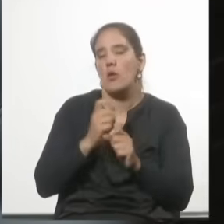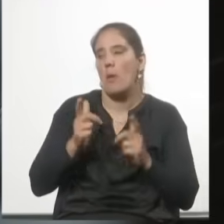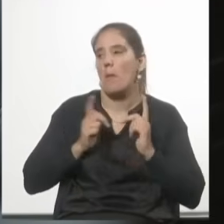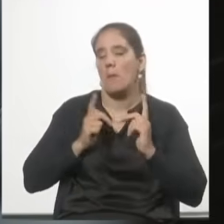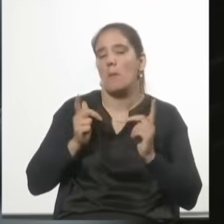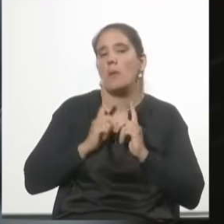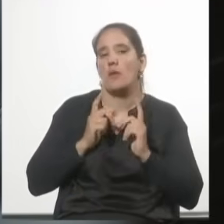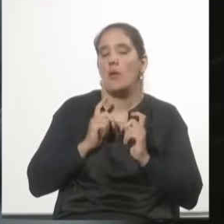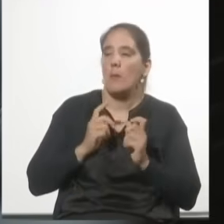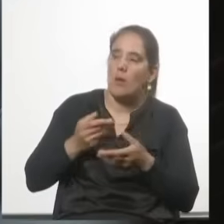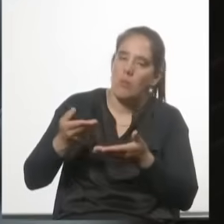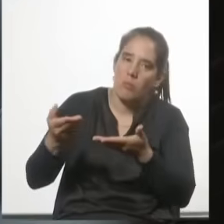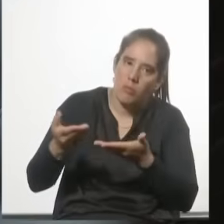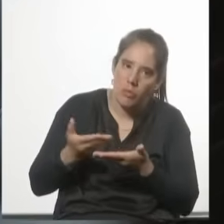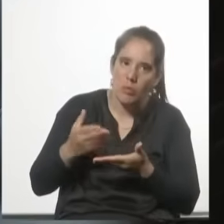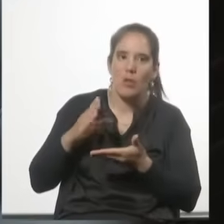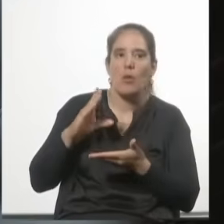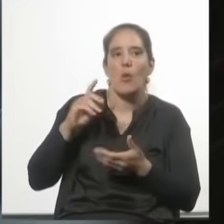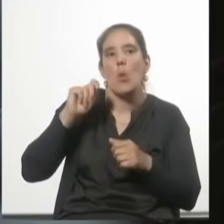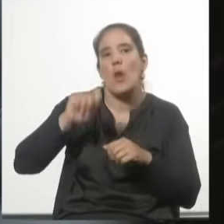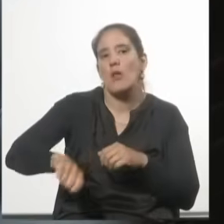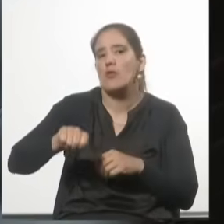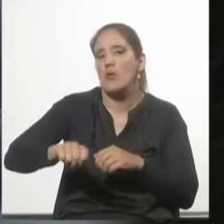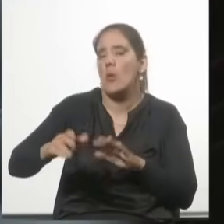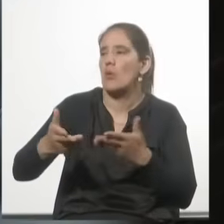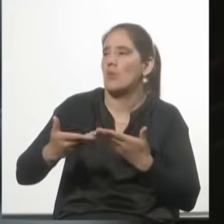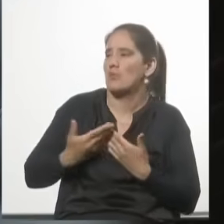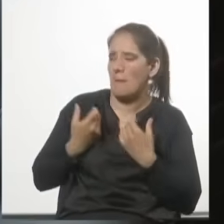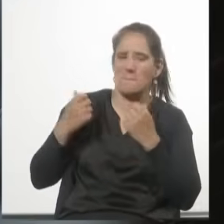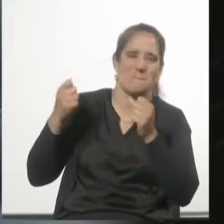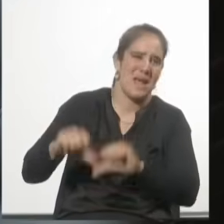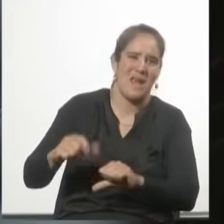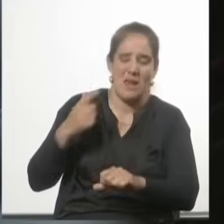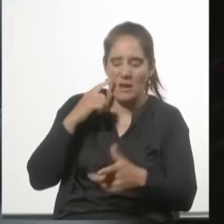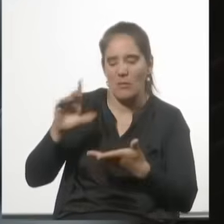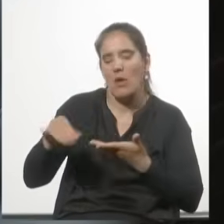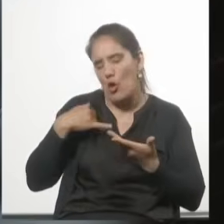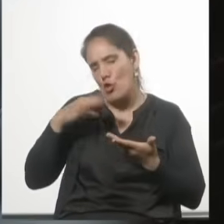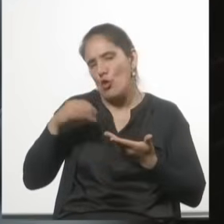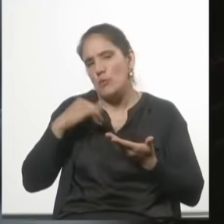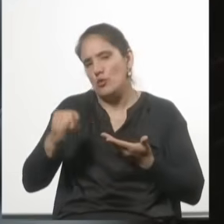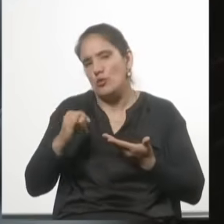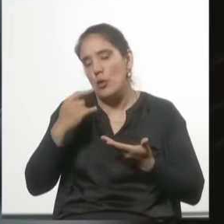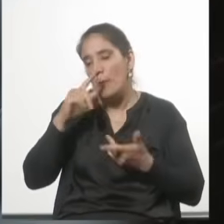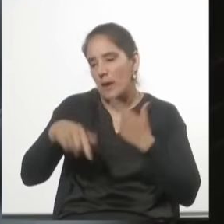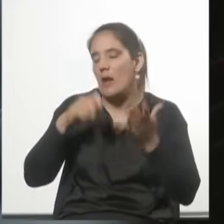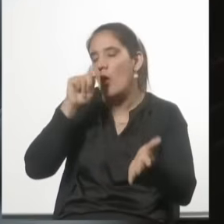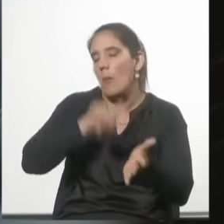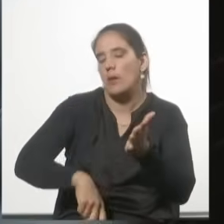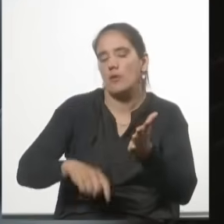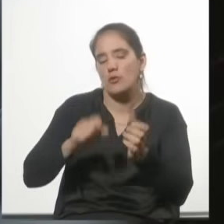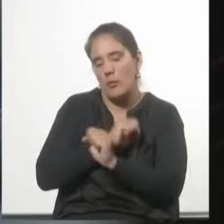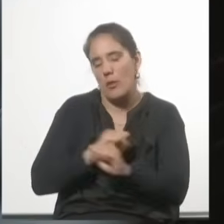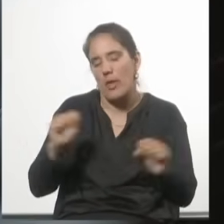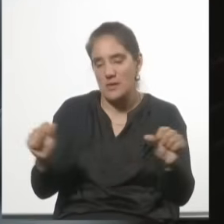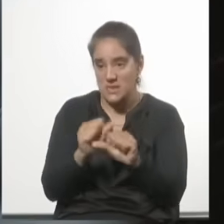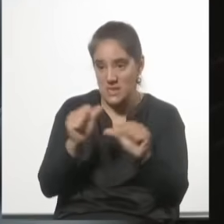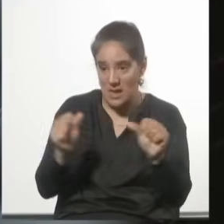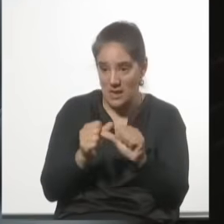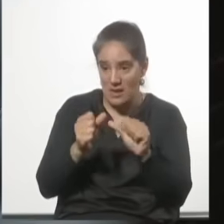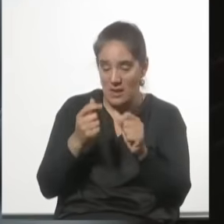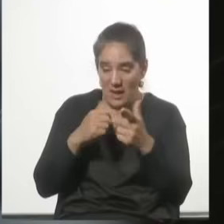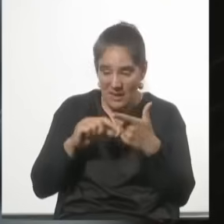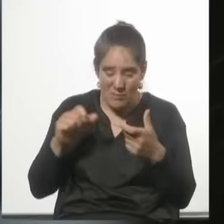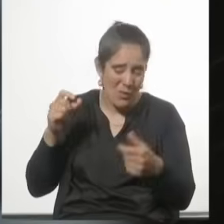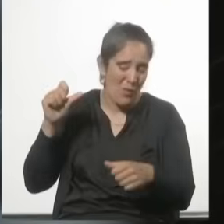para finalmente terminar aceptando una malísima opción de garantía de cumplimiento de contrato totalmente objetable, tanto en el plano